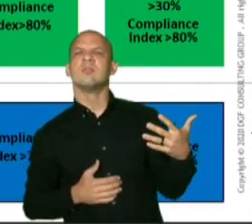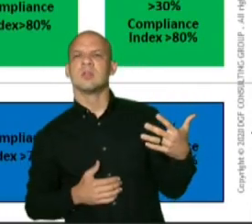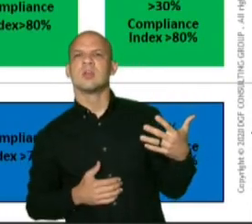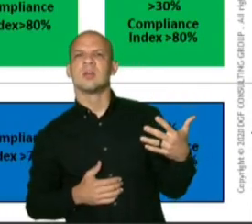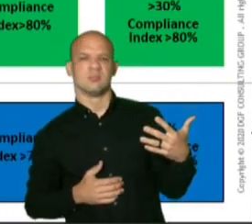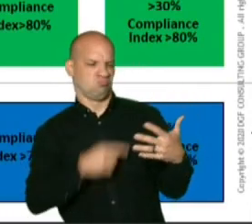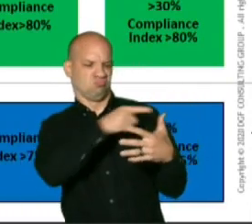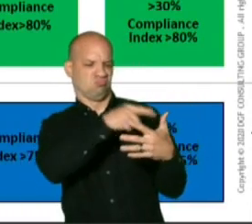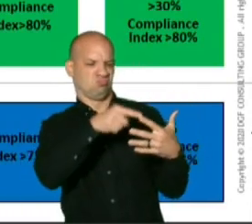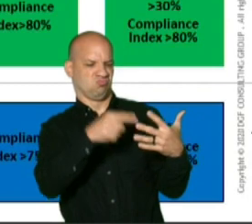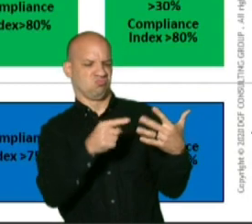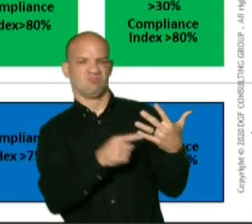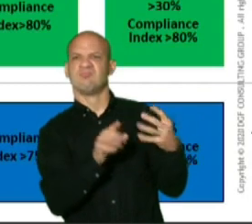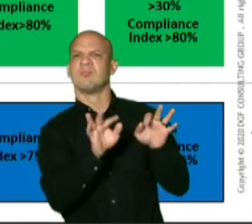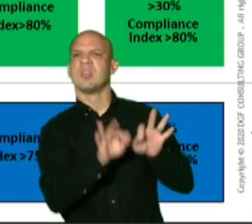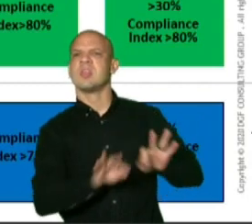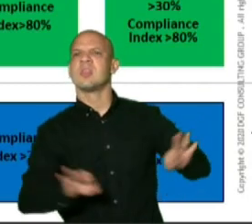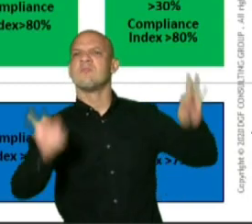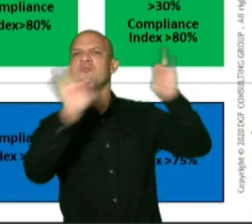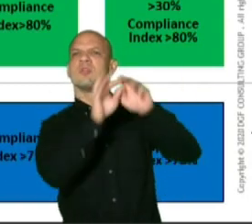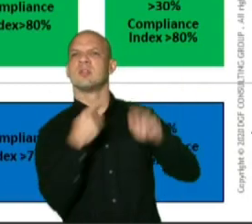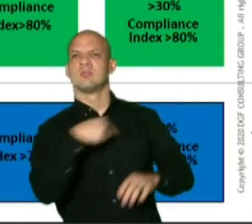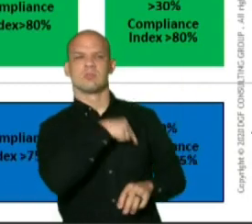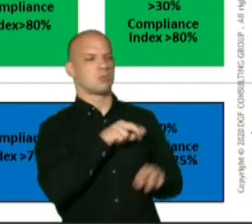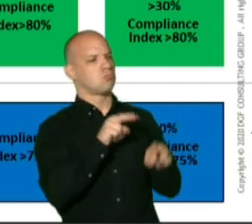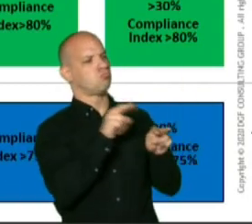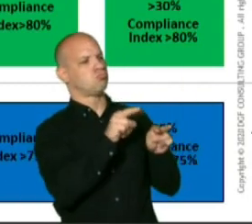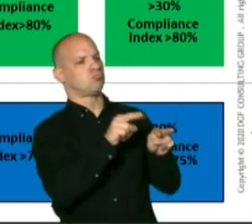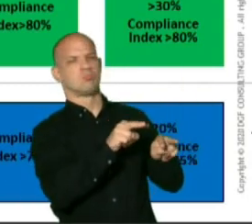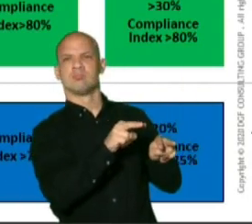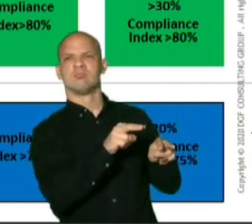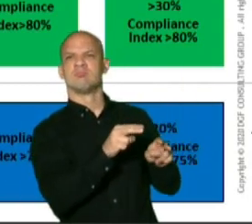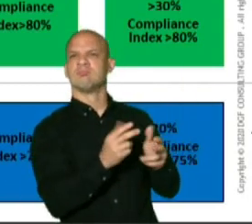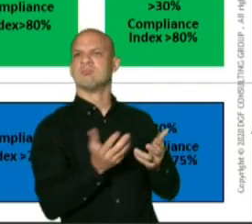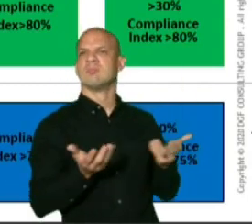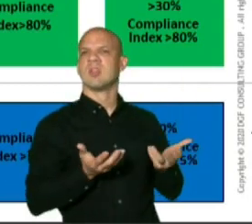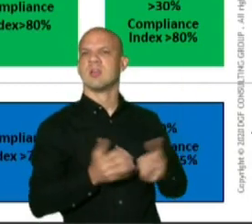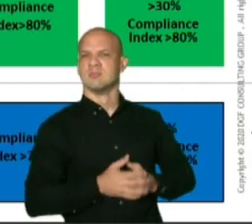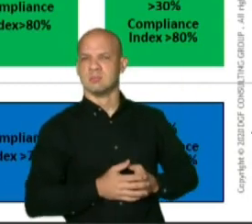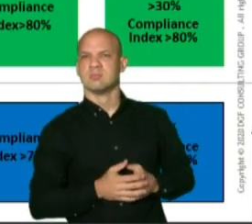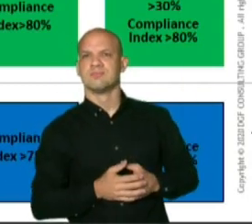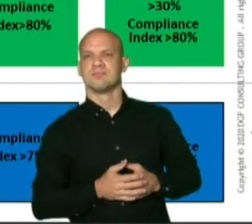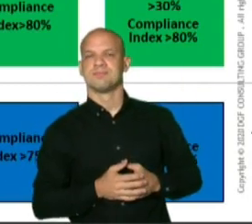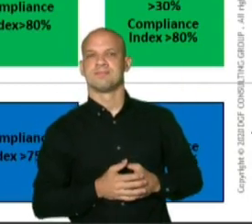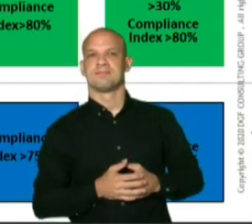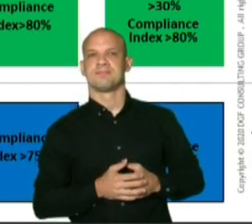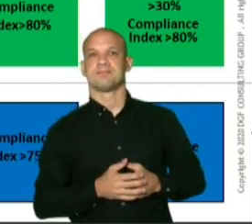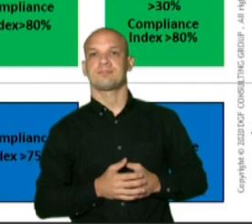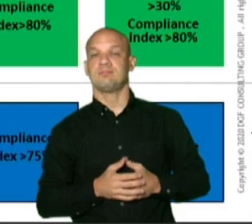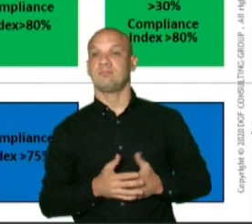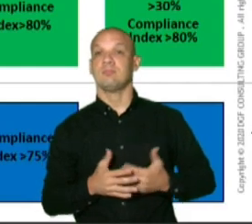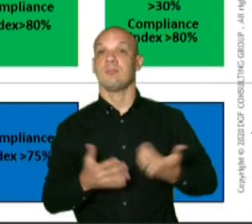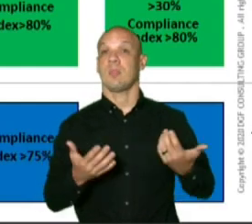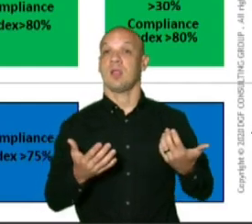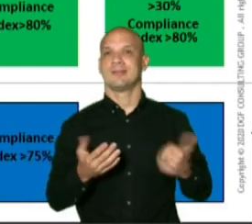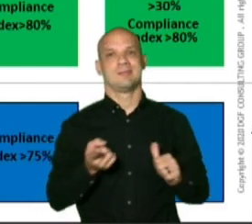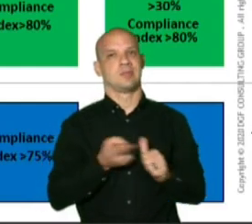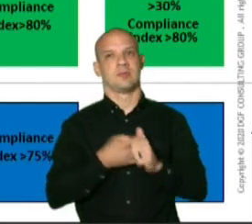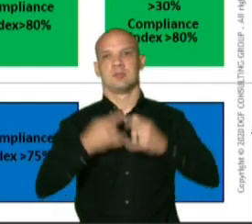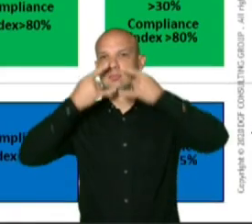los elementos importantes que vamos a estar vigilando en este sistema de vigilancia? Lo primero es el uso